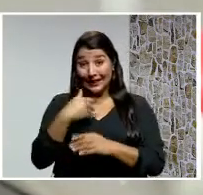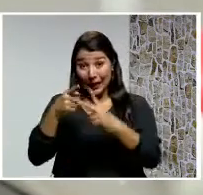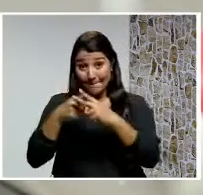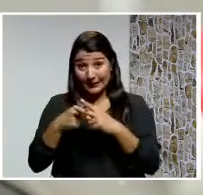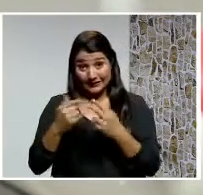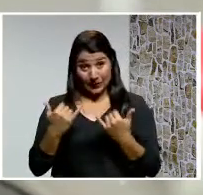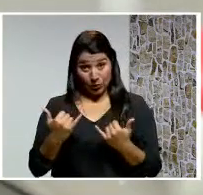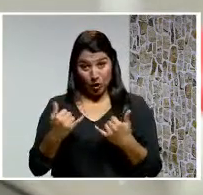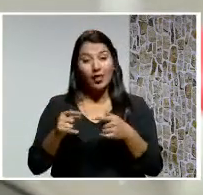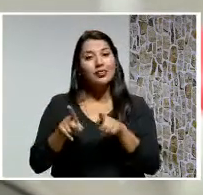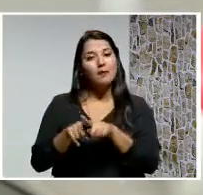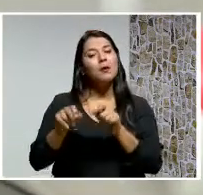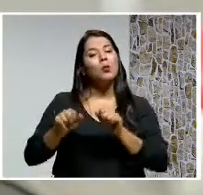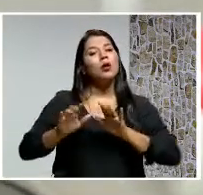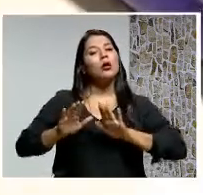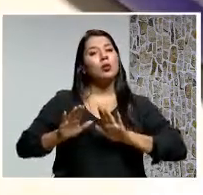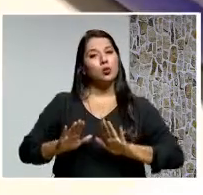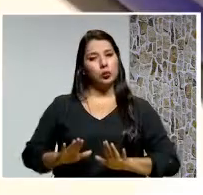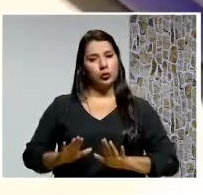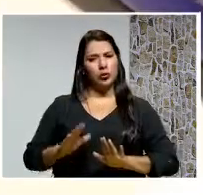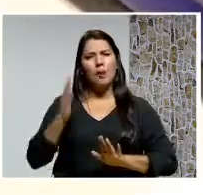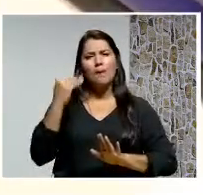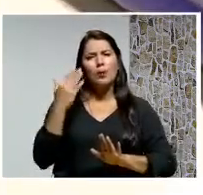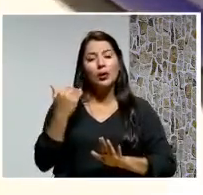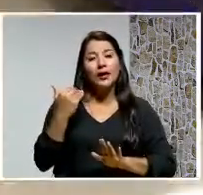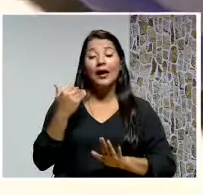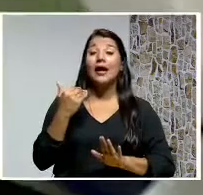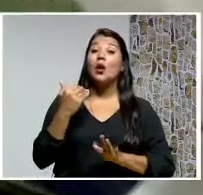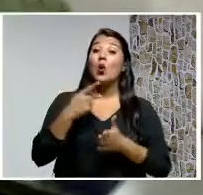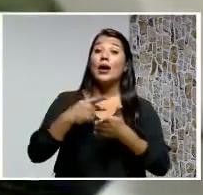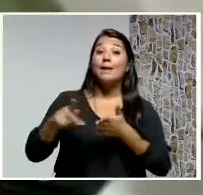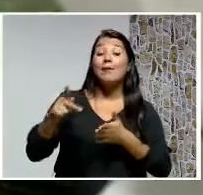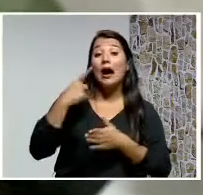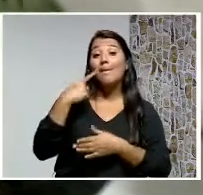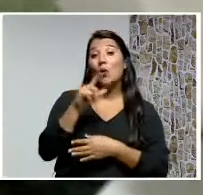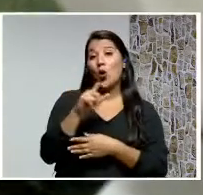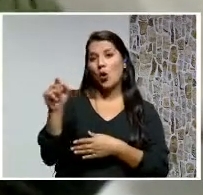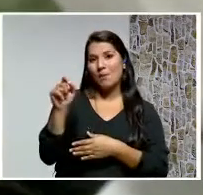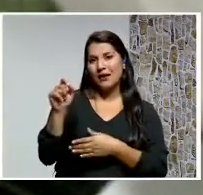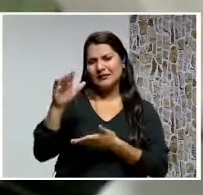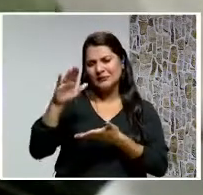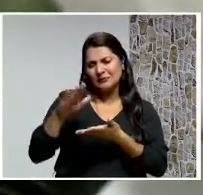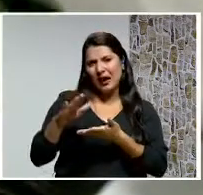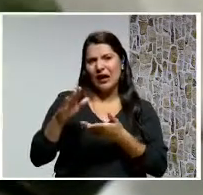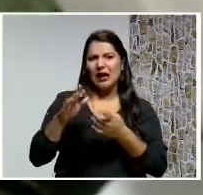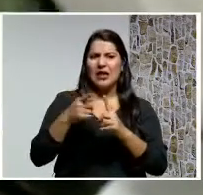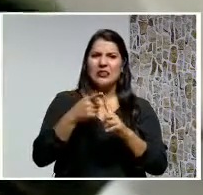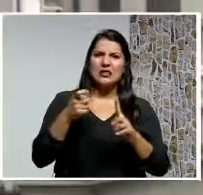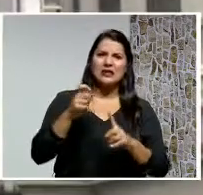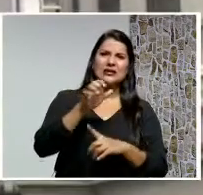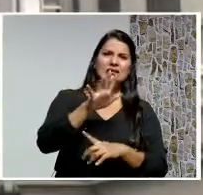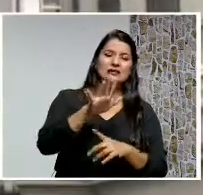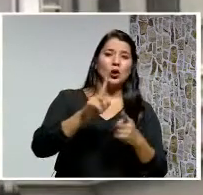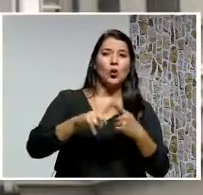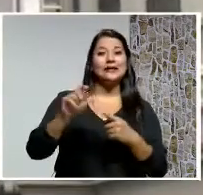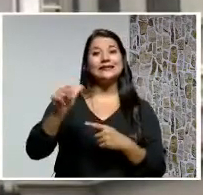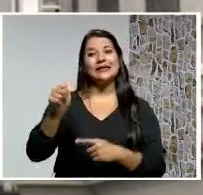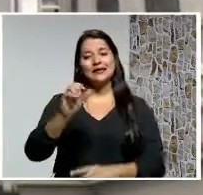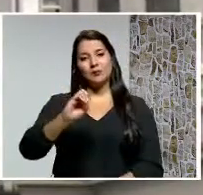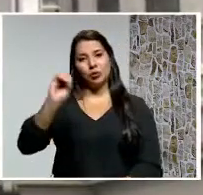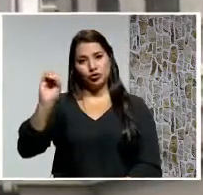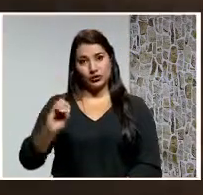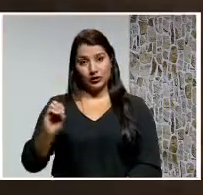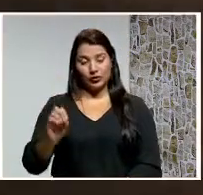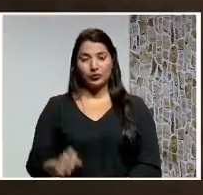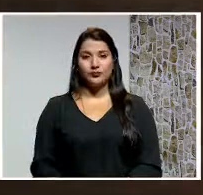actualidad también pueden respirar tranquilos, pues las cuotas serán reducidas en un 5 y un 10% en las próximas